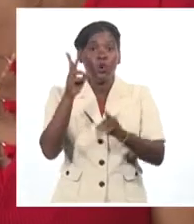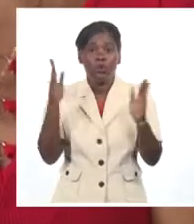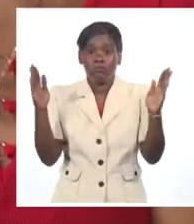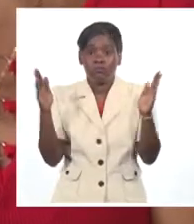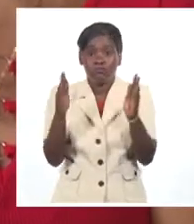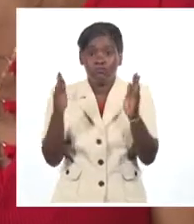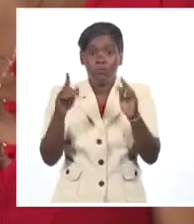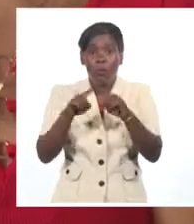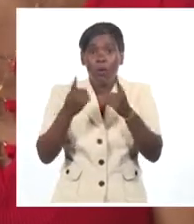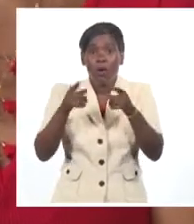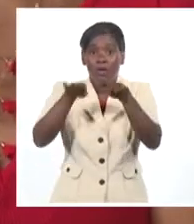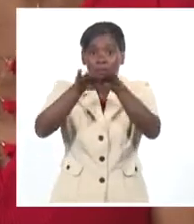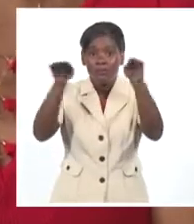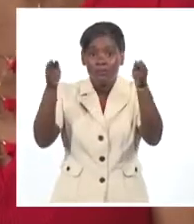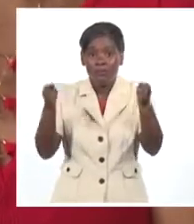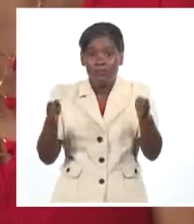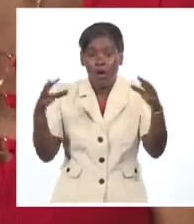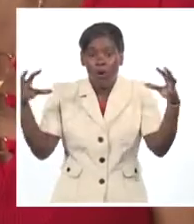cerrado,